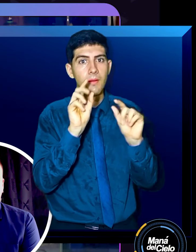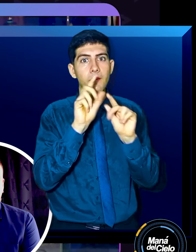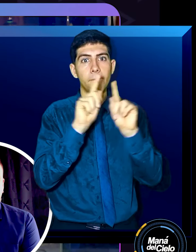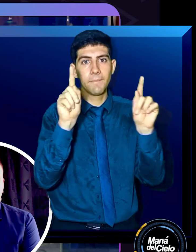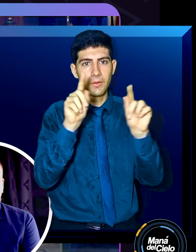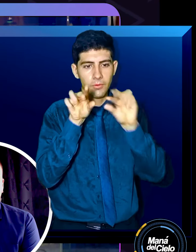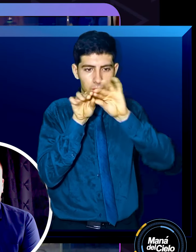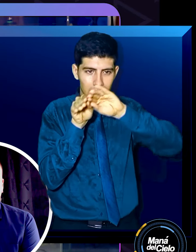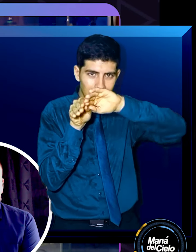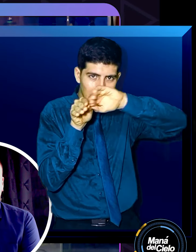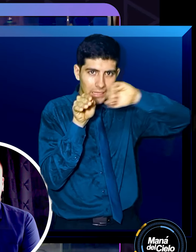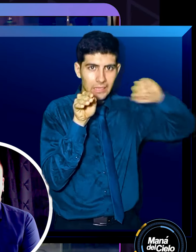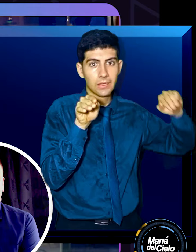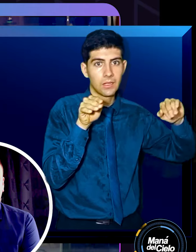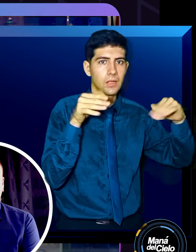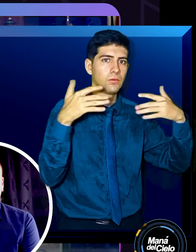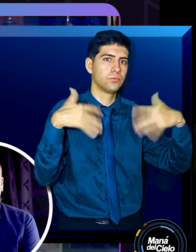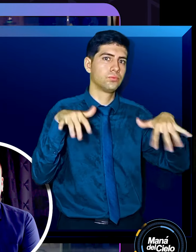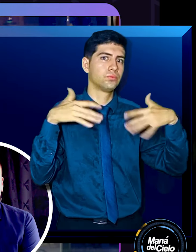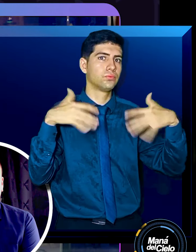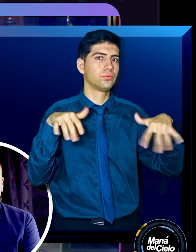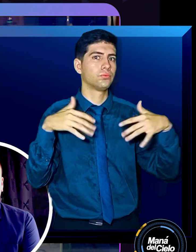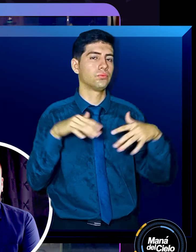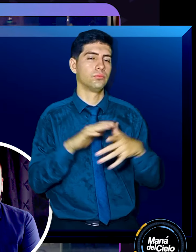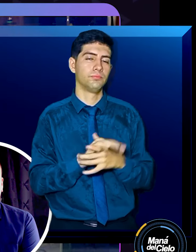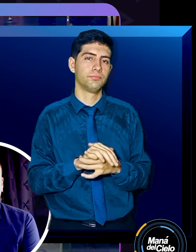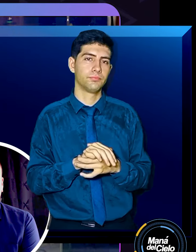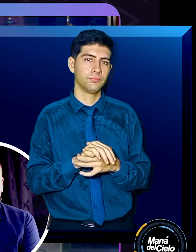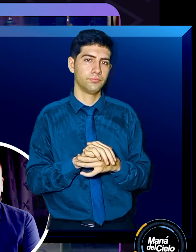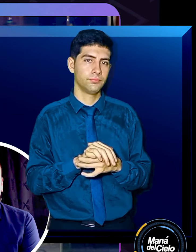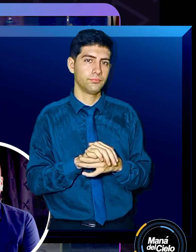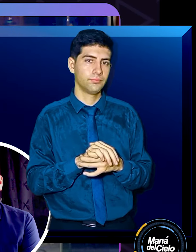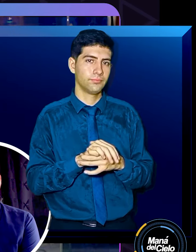quieras ocupar tu puesto, porque esto es un cuerpo.